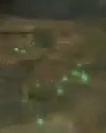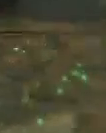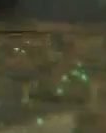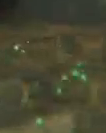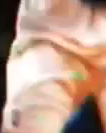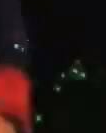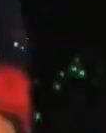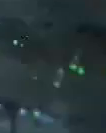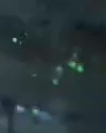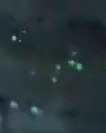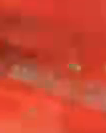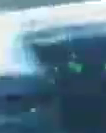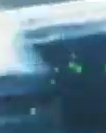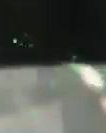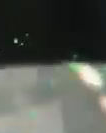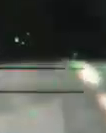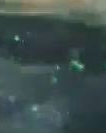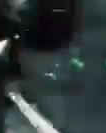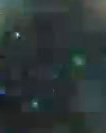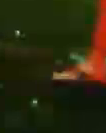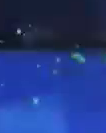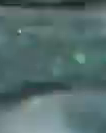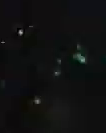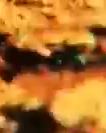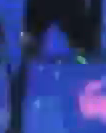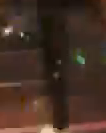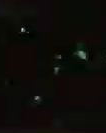echo in so much space.